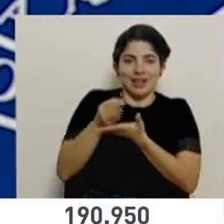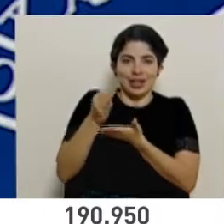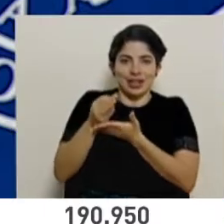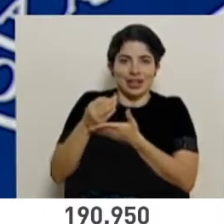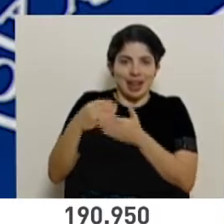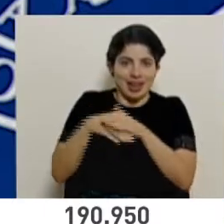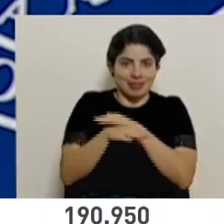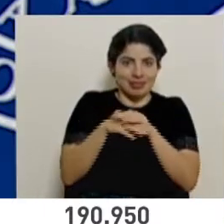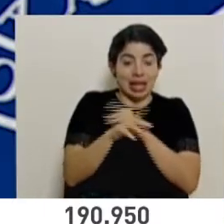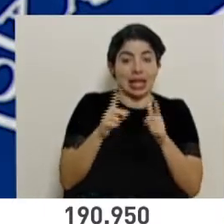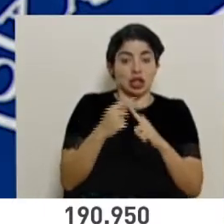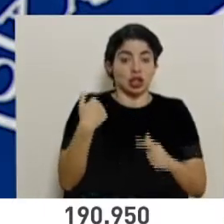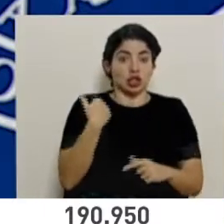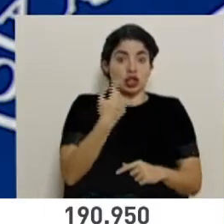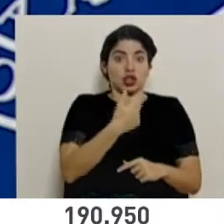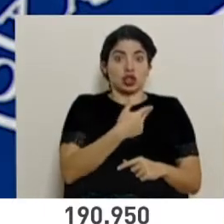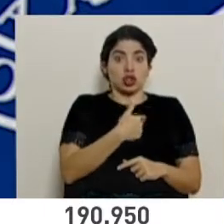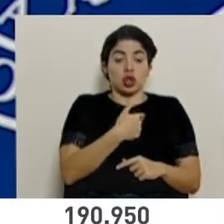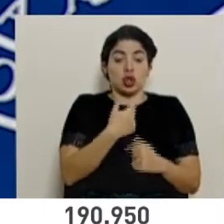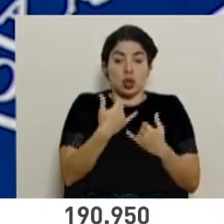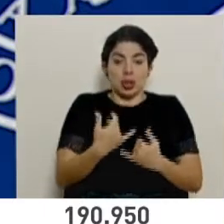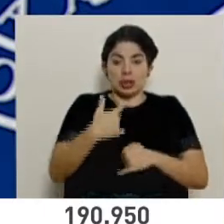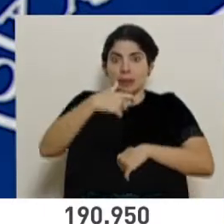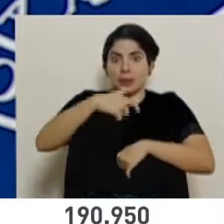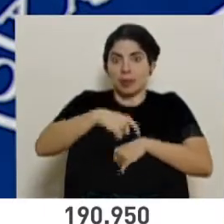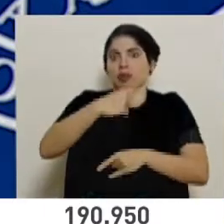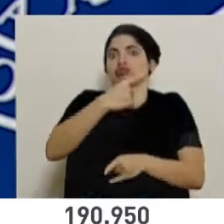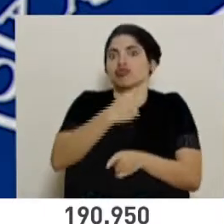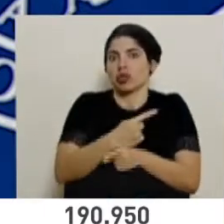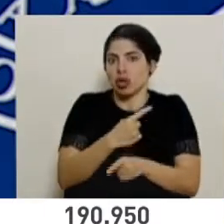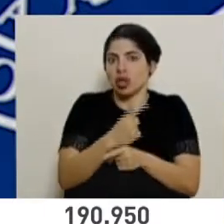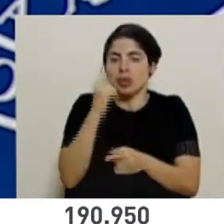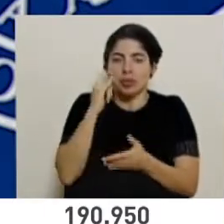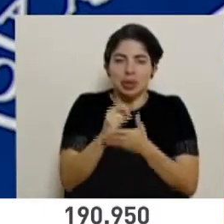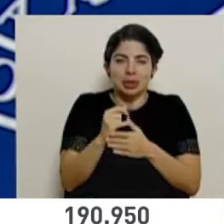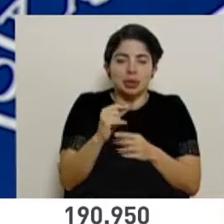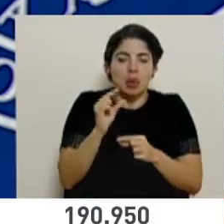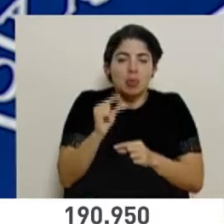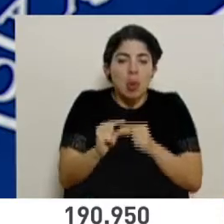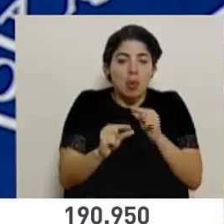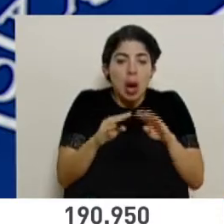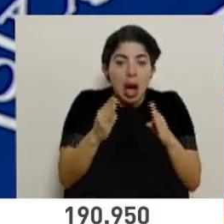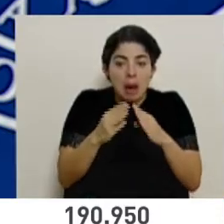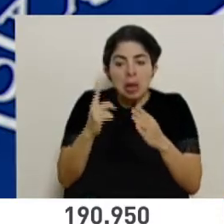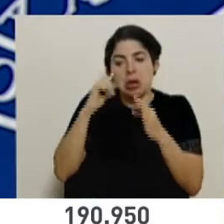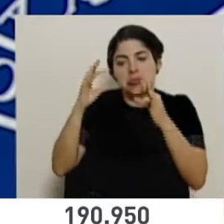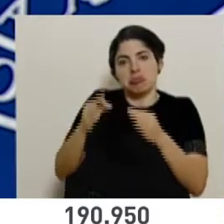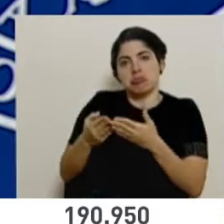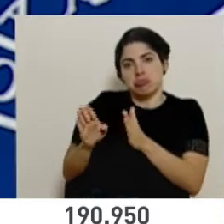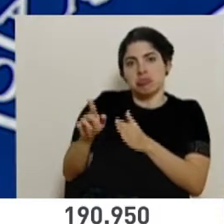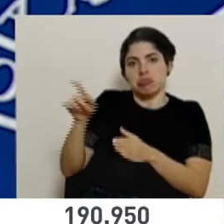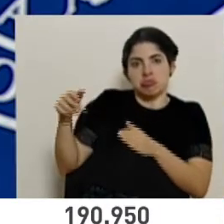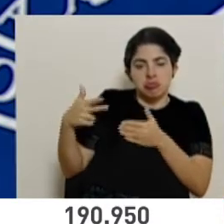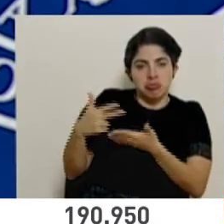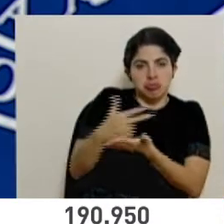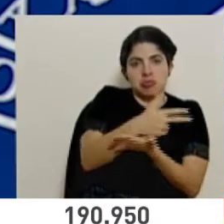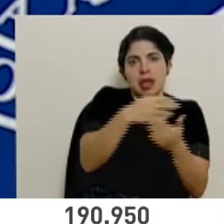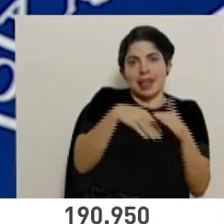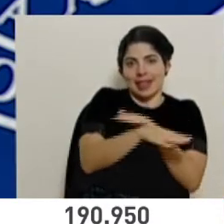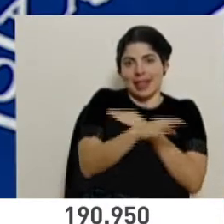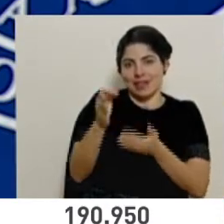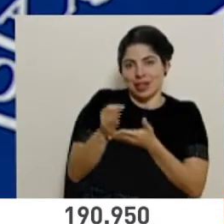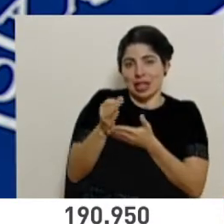y procedemos al momento idóneo, me parece a mí, por este proceso gradual, a esta decisión.